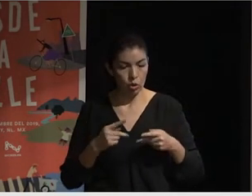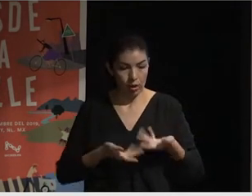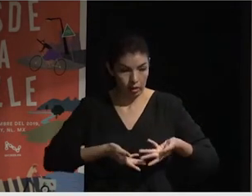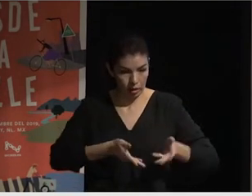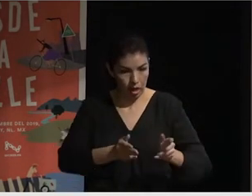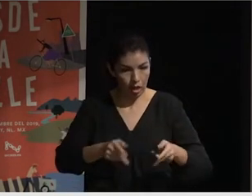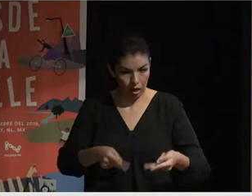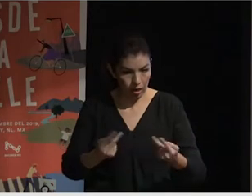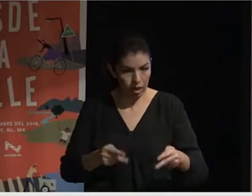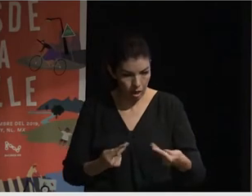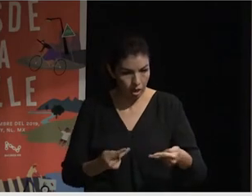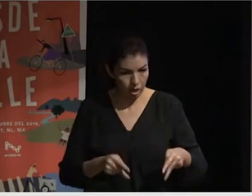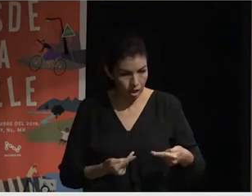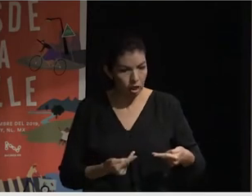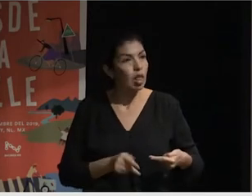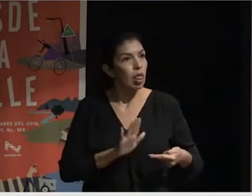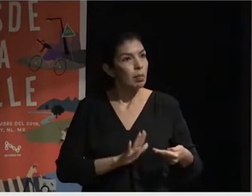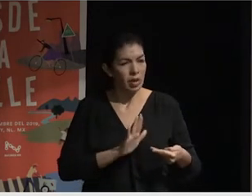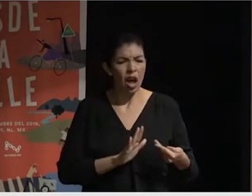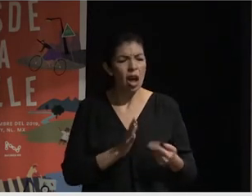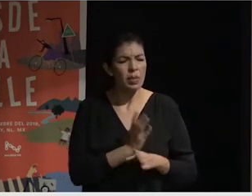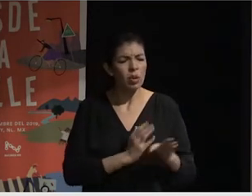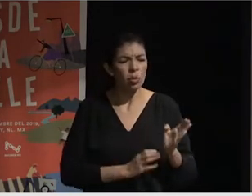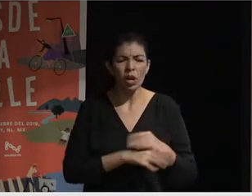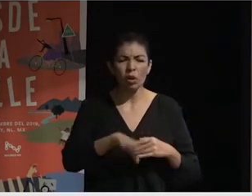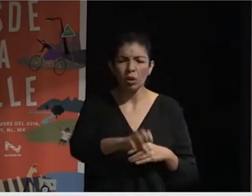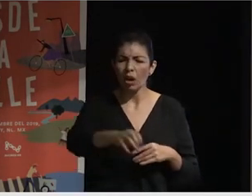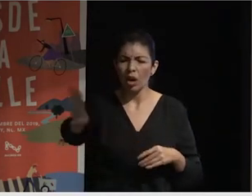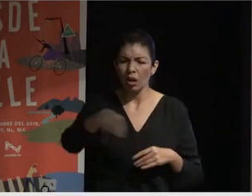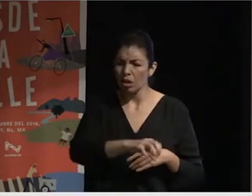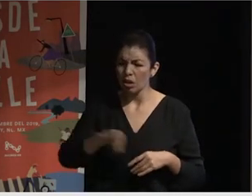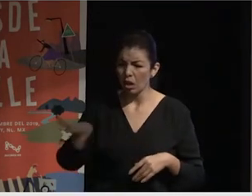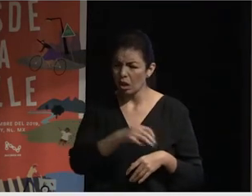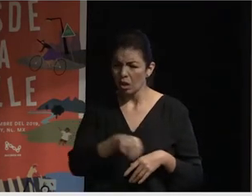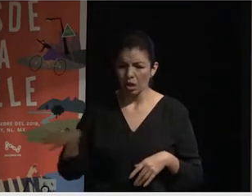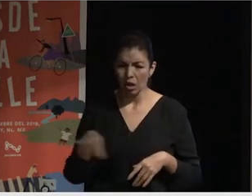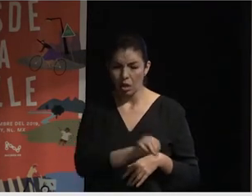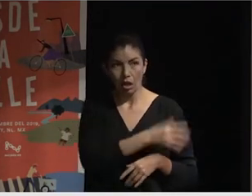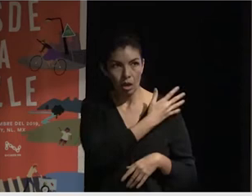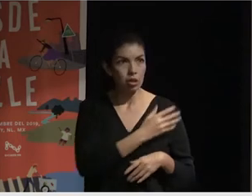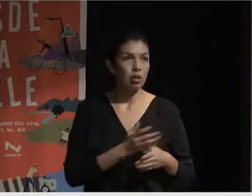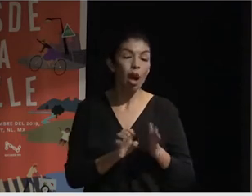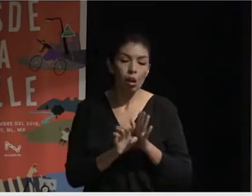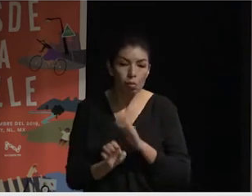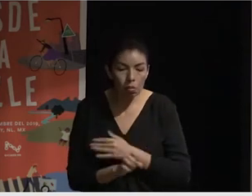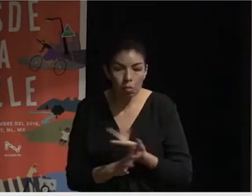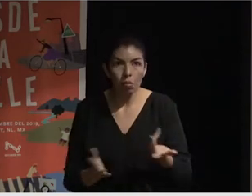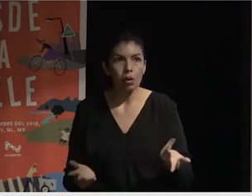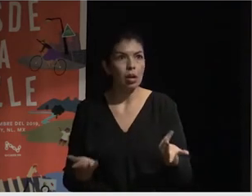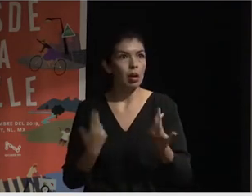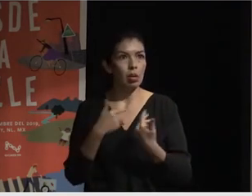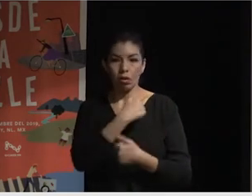parece fenomenal justo todos estos renders donde aparece pura gente güerita, ¿no? Feliz, alegre, y bueno, ¿y dónde está